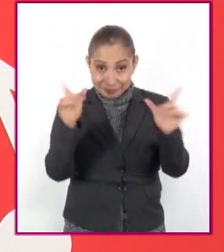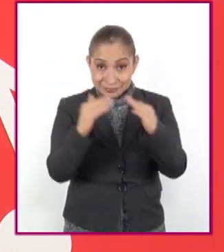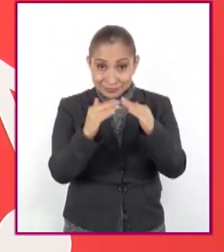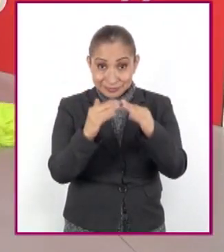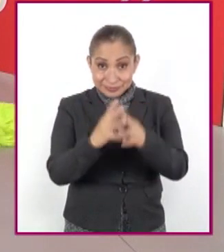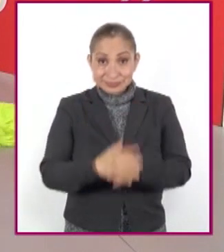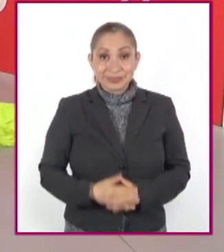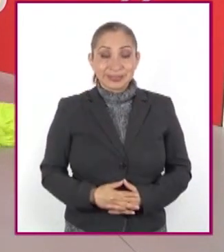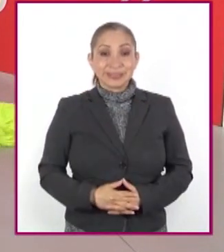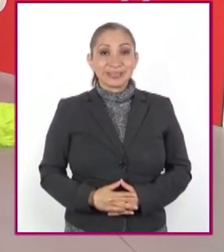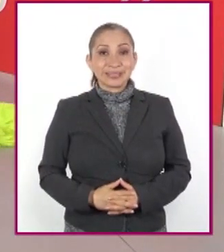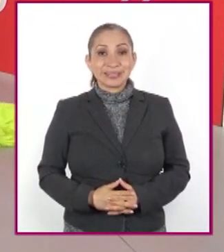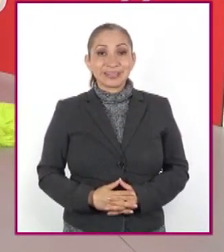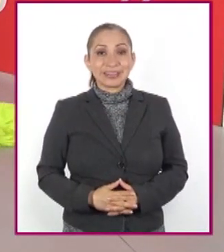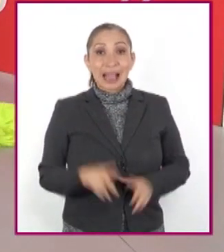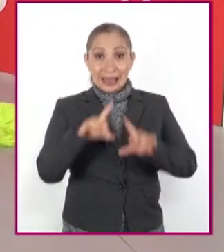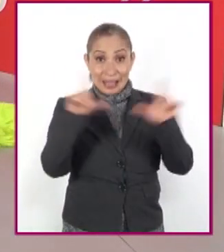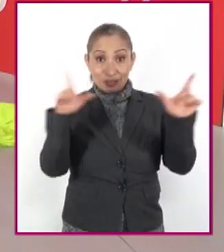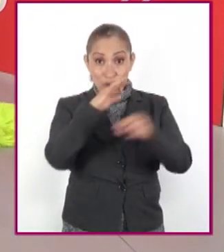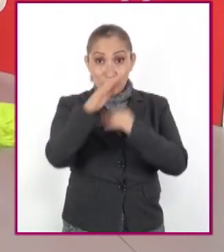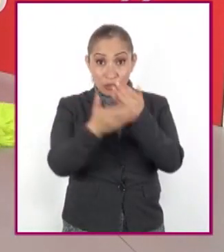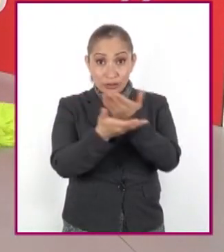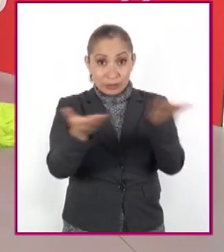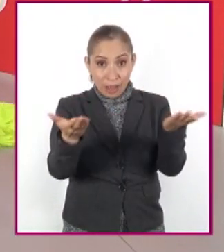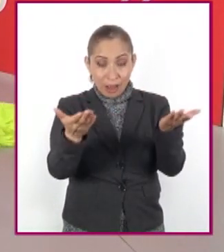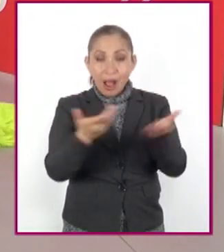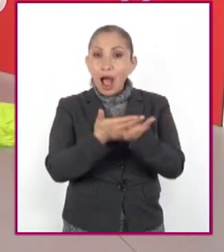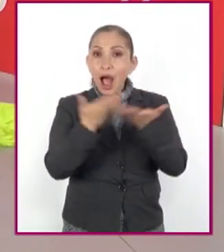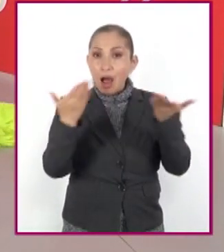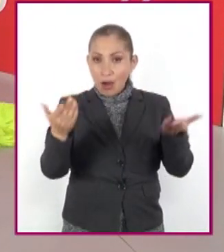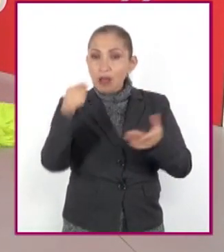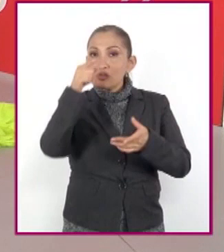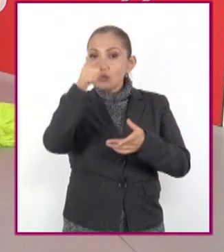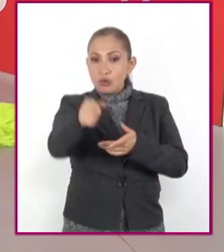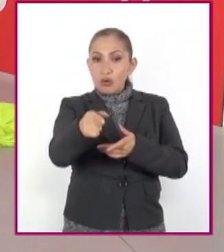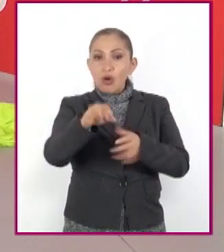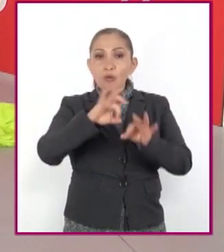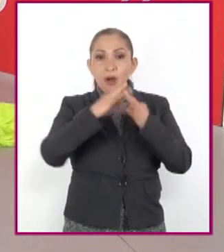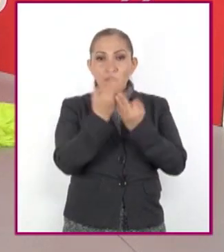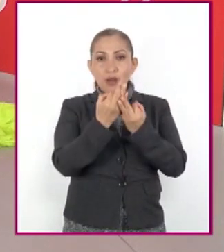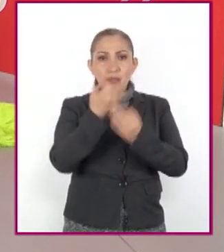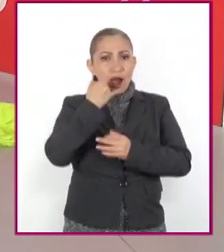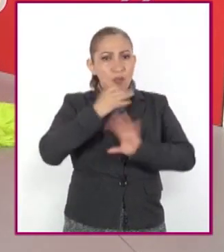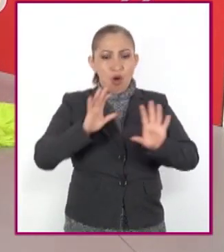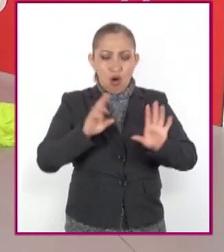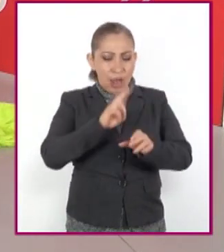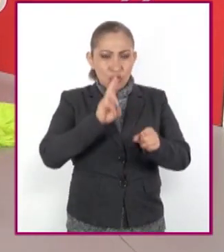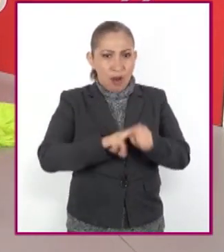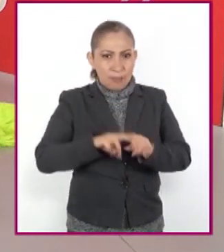casa? Listos todos, nos vamos a colocar en una posición neutra.